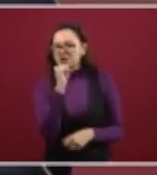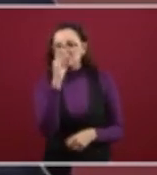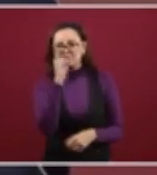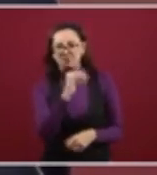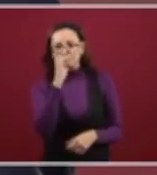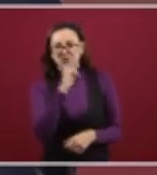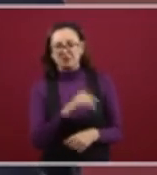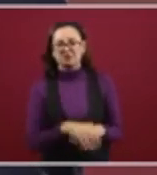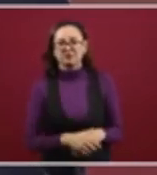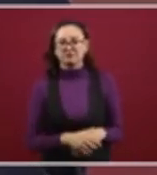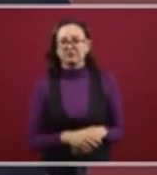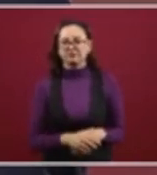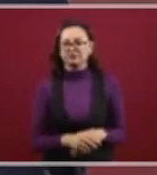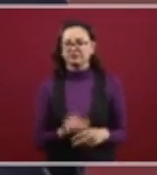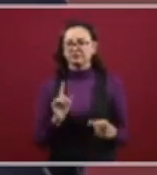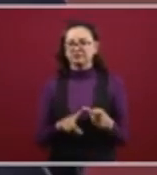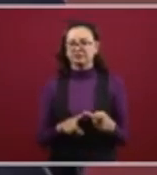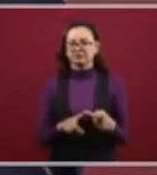que